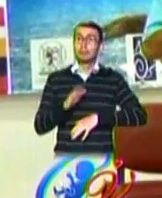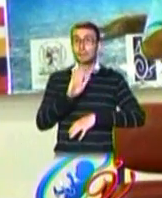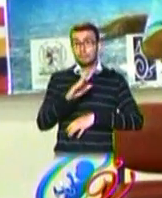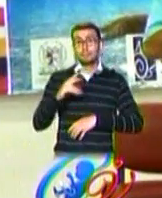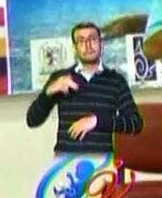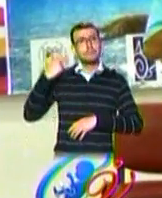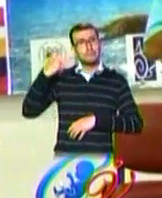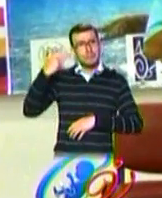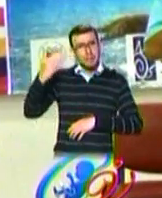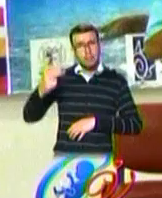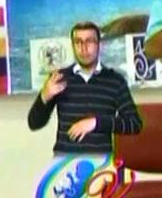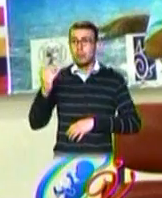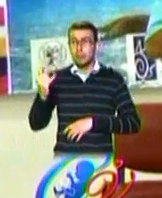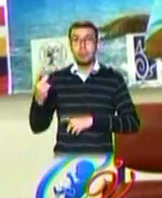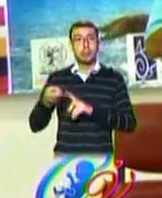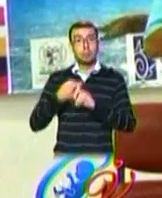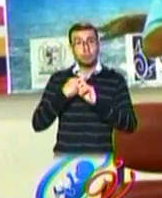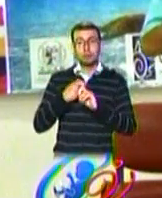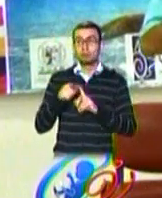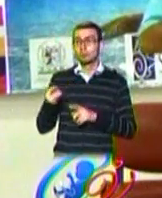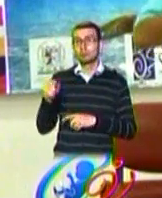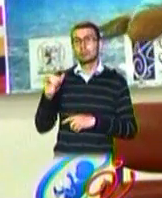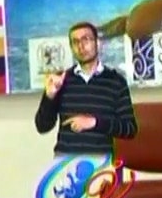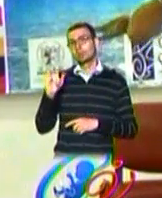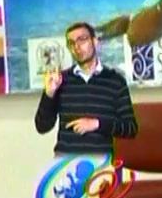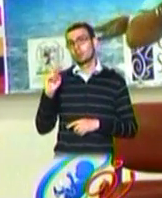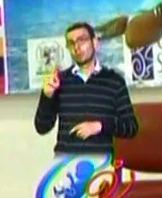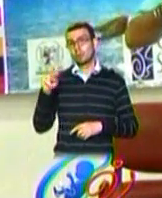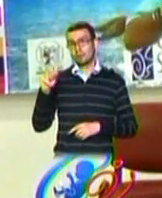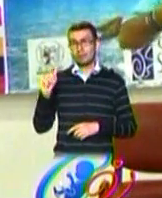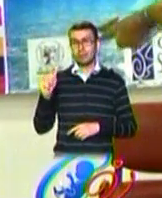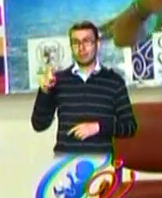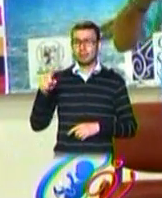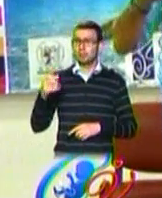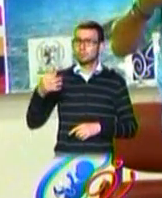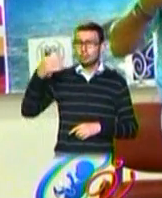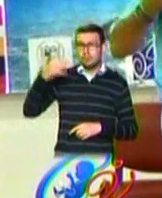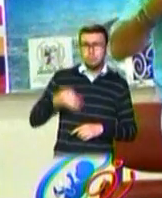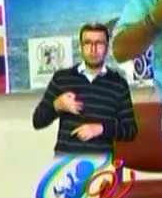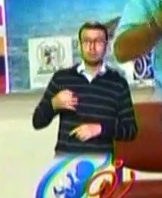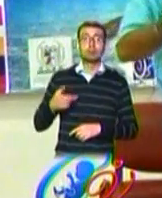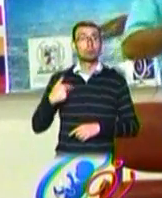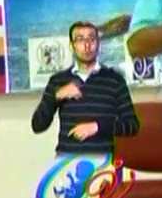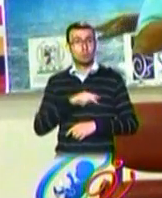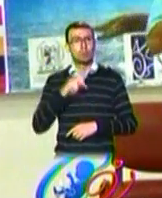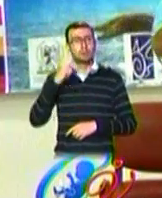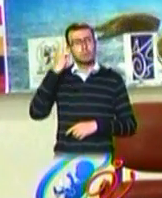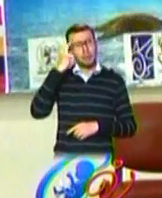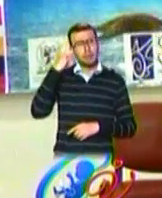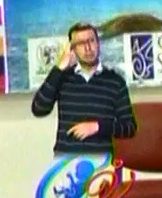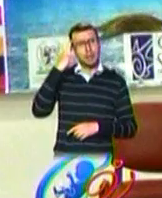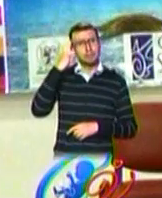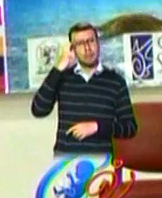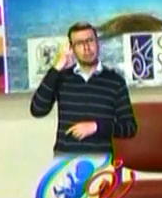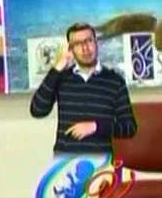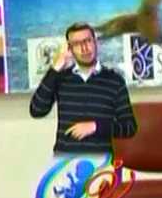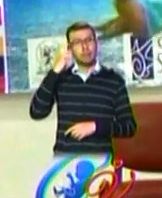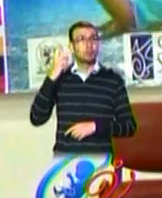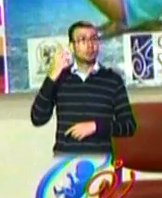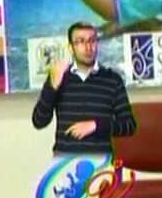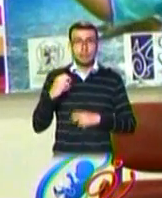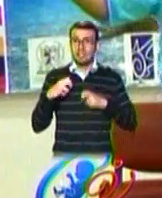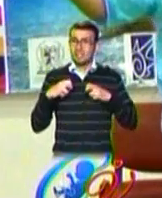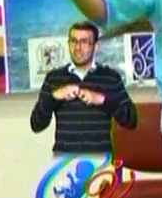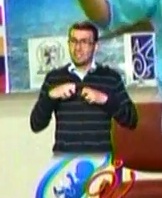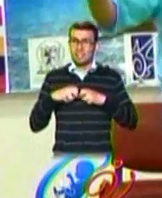encuentran en los journals y está demostrado cómo a través del pensamiento, a través de la energía, a través